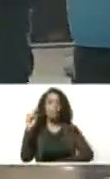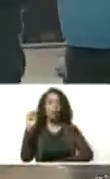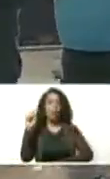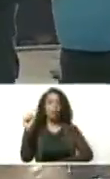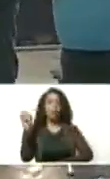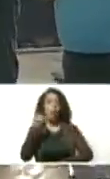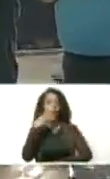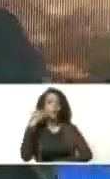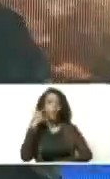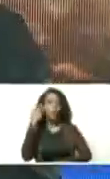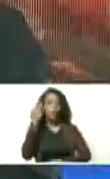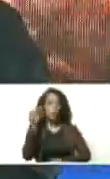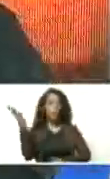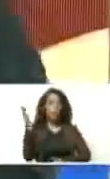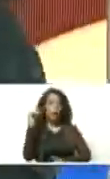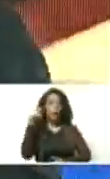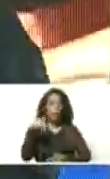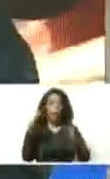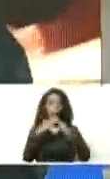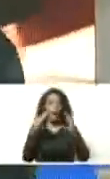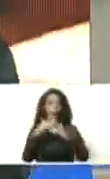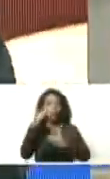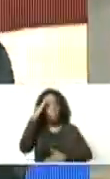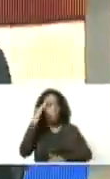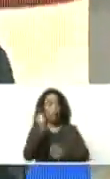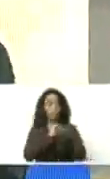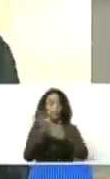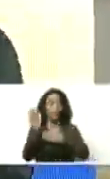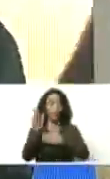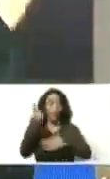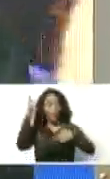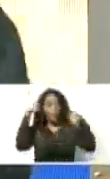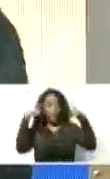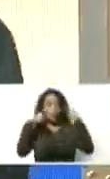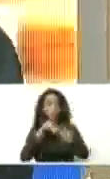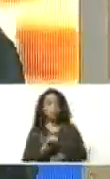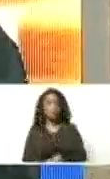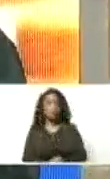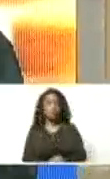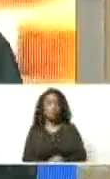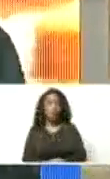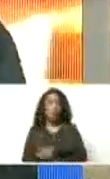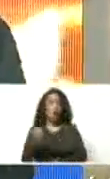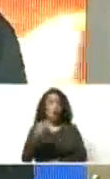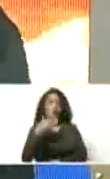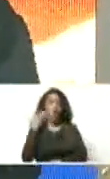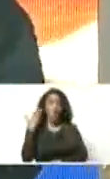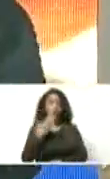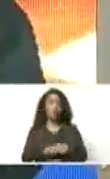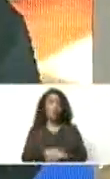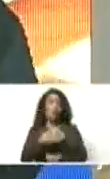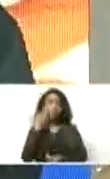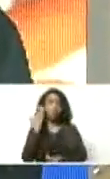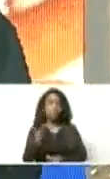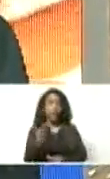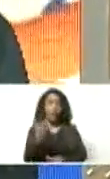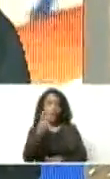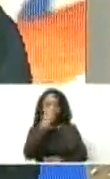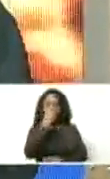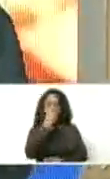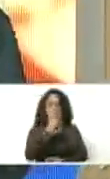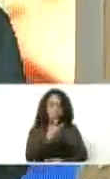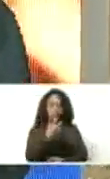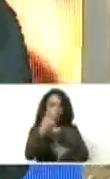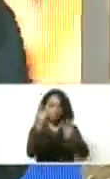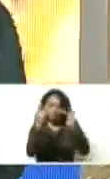que usted esté hoy aquí en la casa del comandante eterno Hugo Rafael Chávez Frías. Orgulloso que usted visibilice